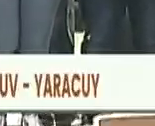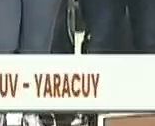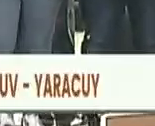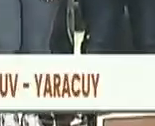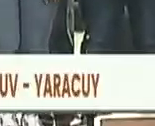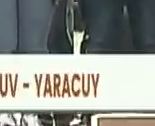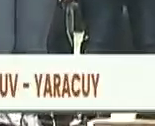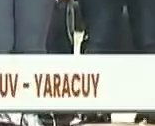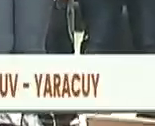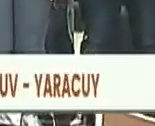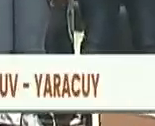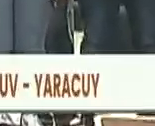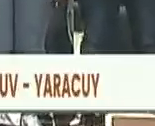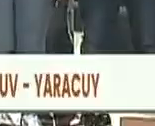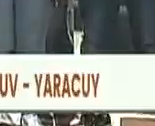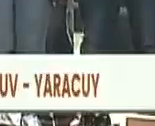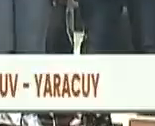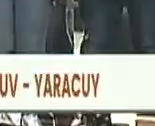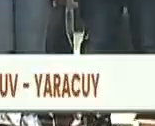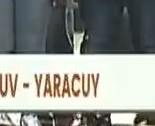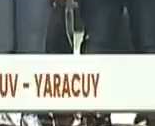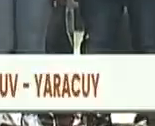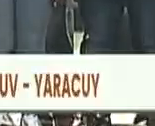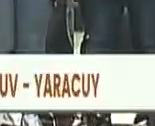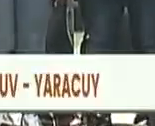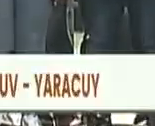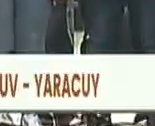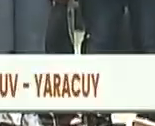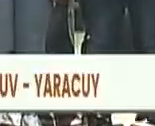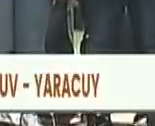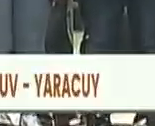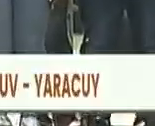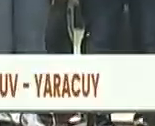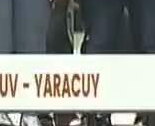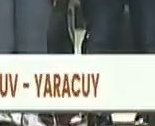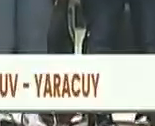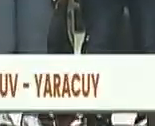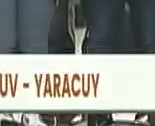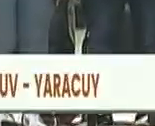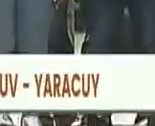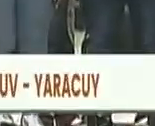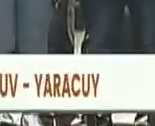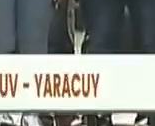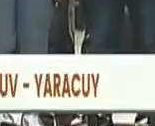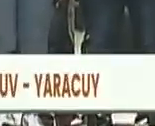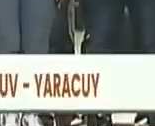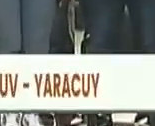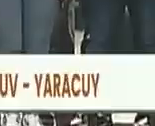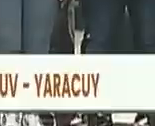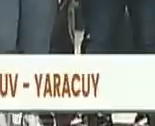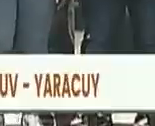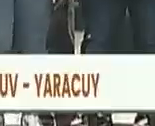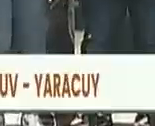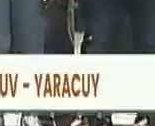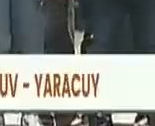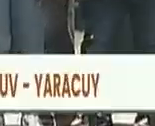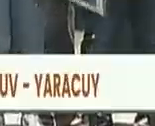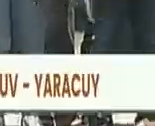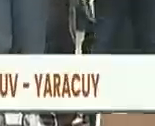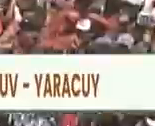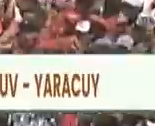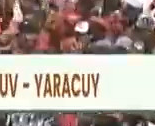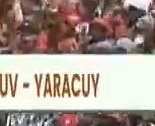en Caracas, en Oriente, en Apure, en Guárico. Un saludo a nuestro hermano presidente Nicolás Maduro allá en Caracas.